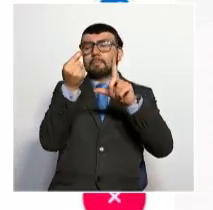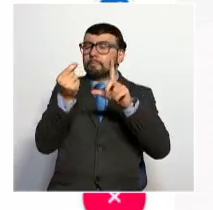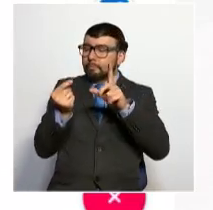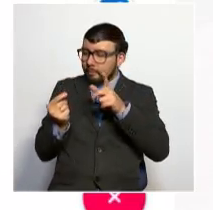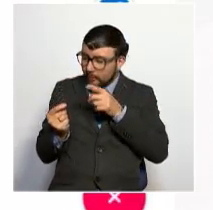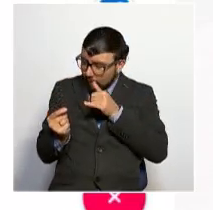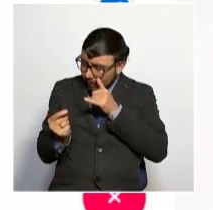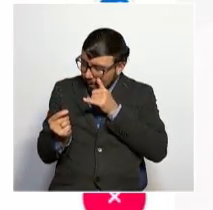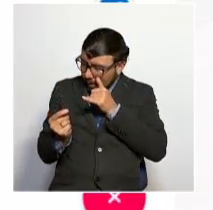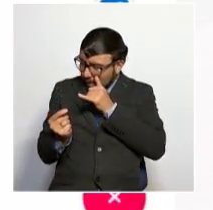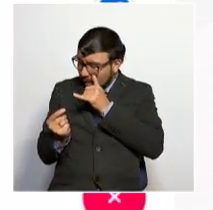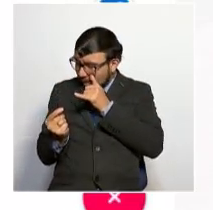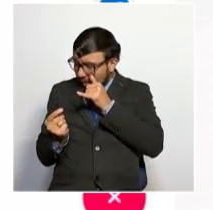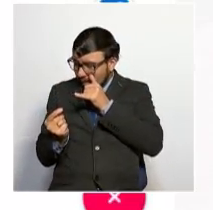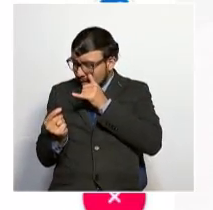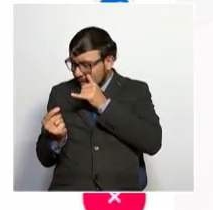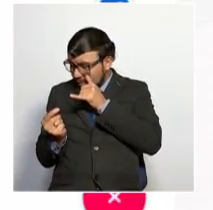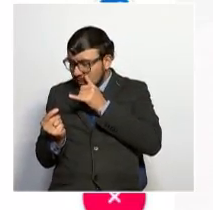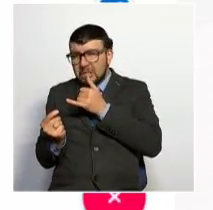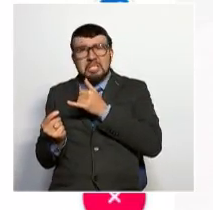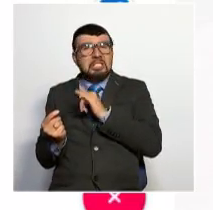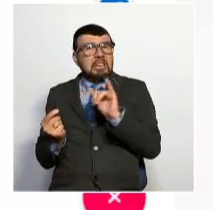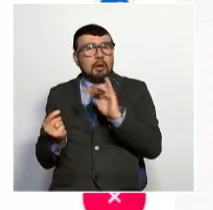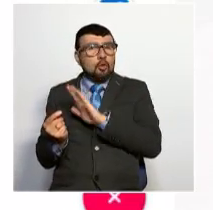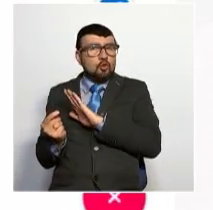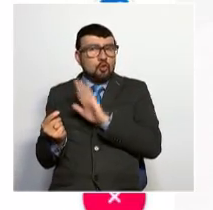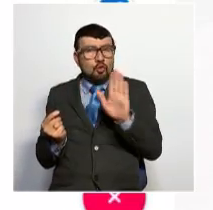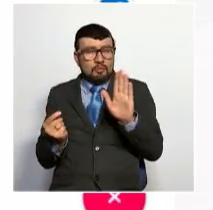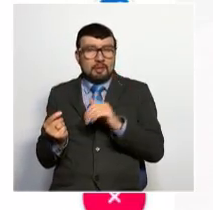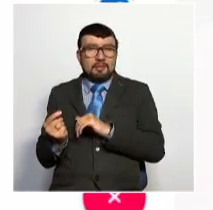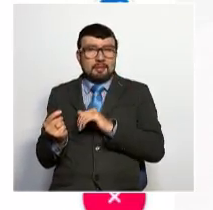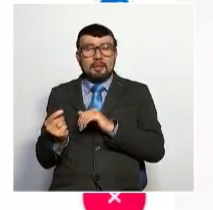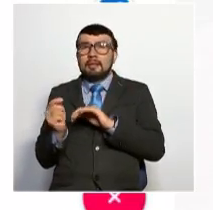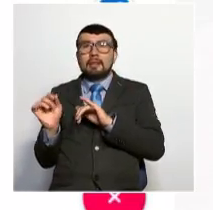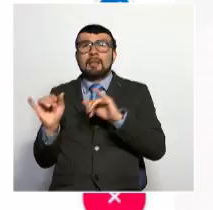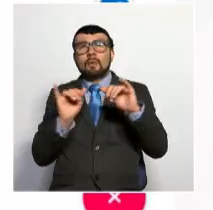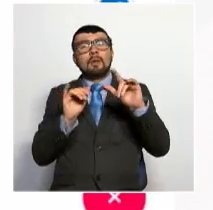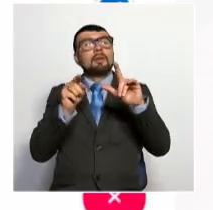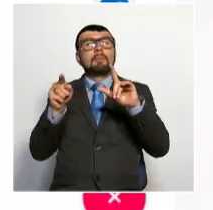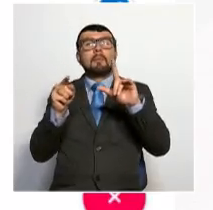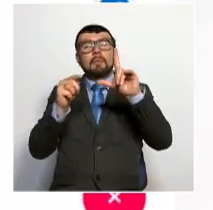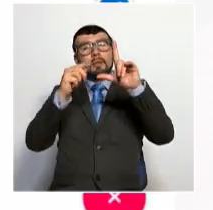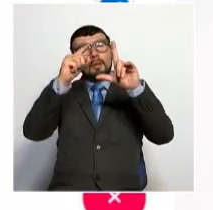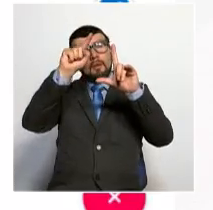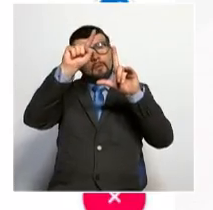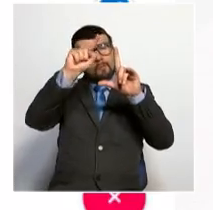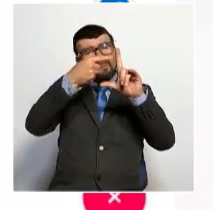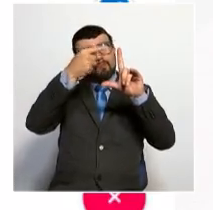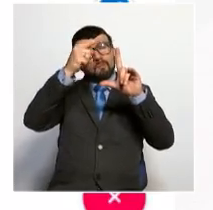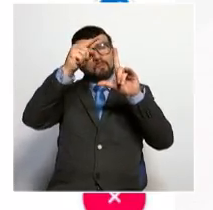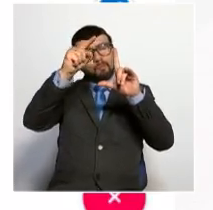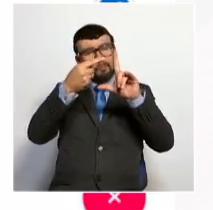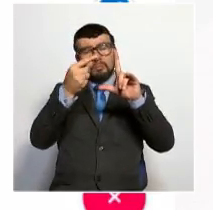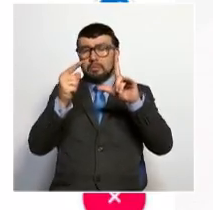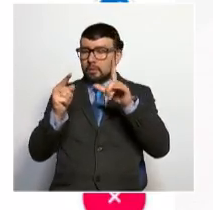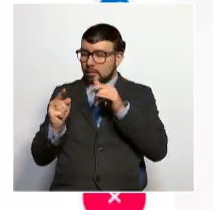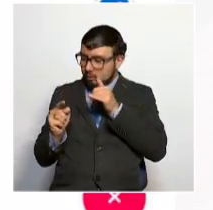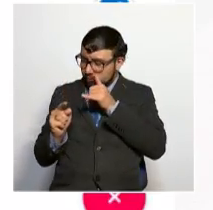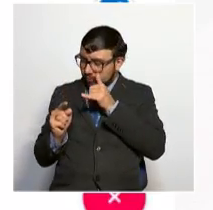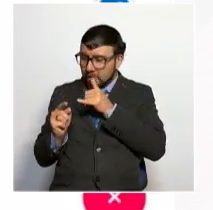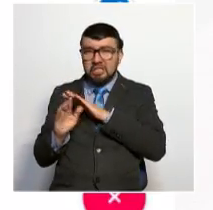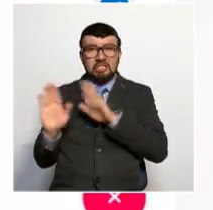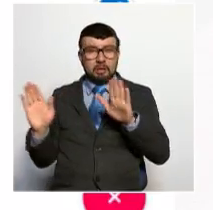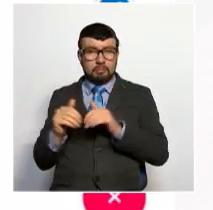sea, de esta área, y la externa, barriendo como con un bajalenguas, tomamos la muestra externa. Eso es la citología.